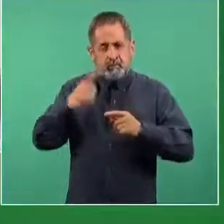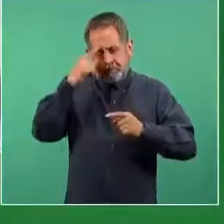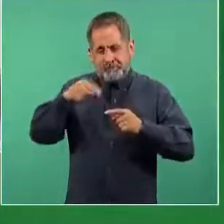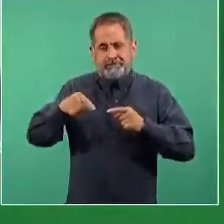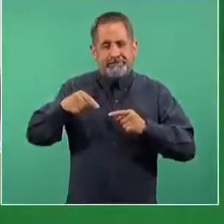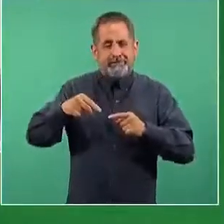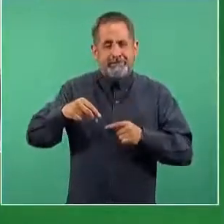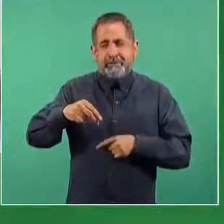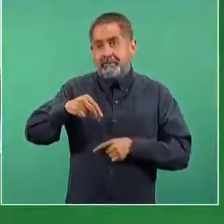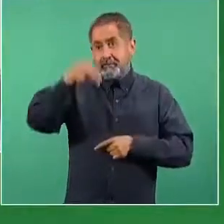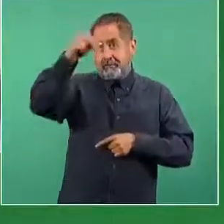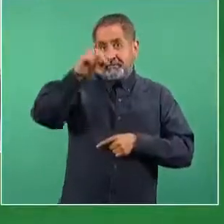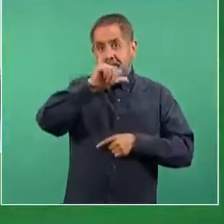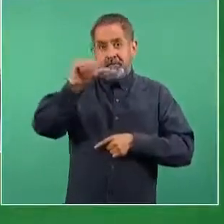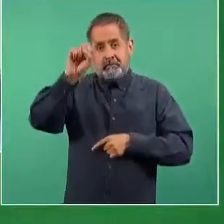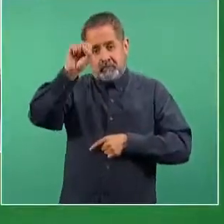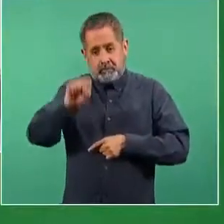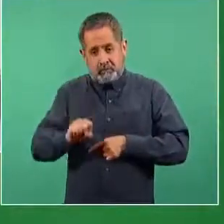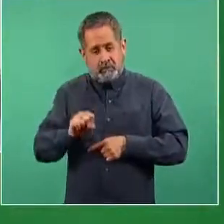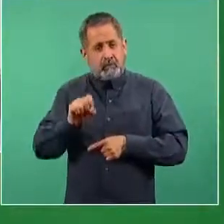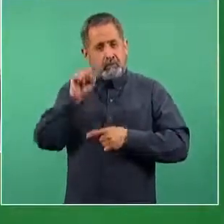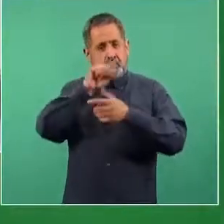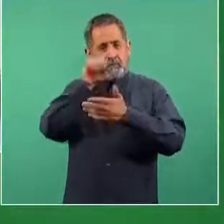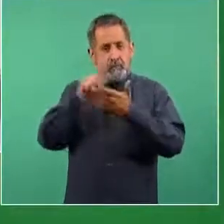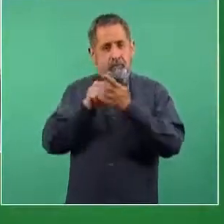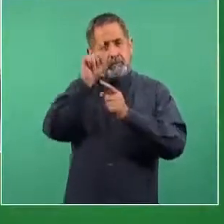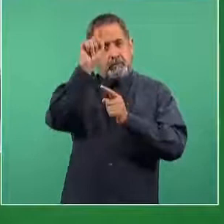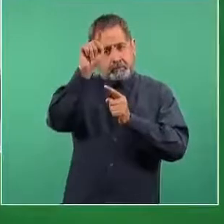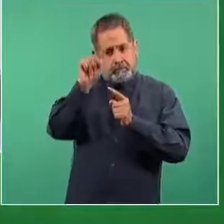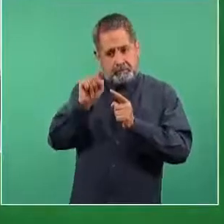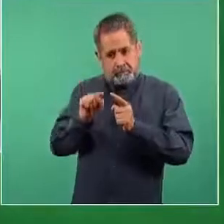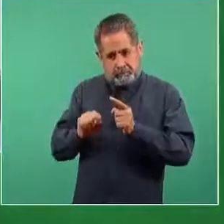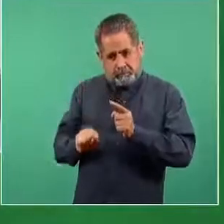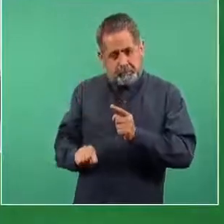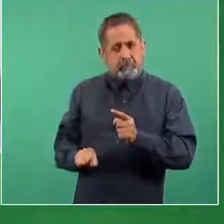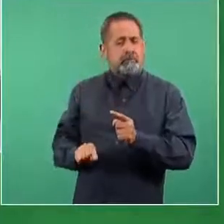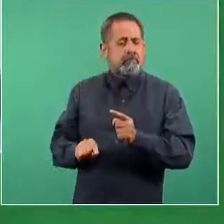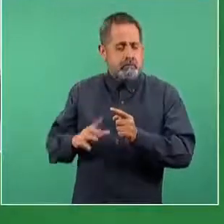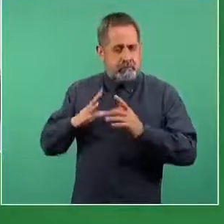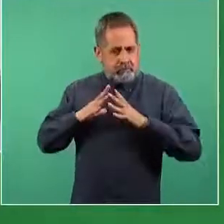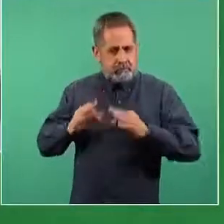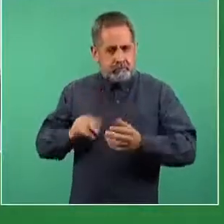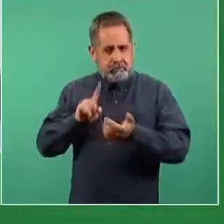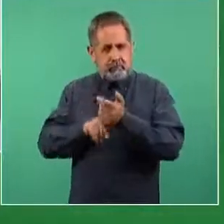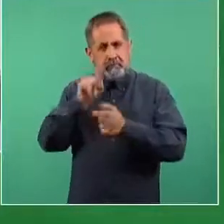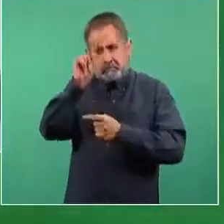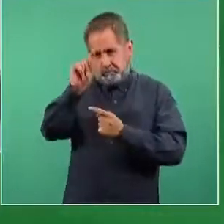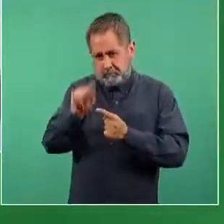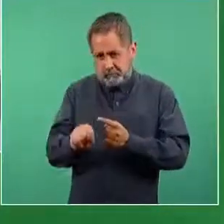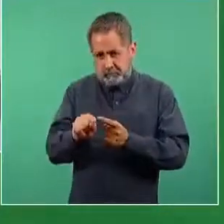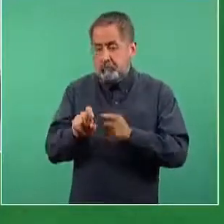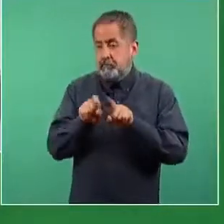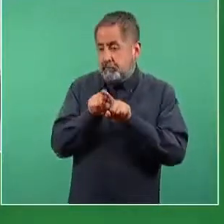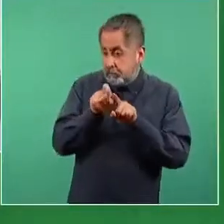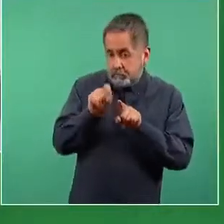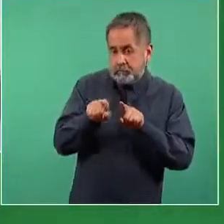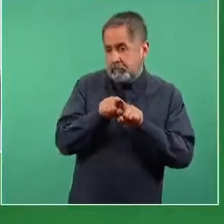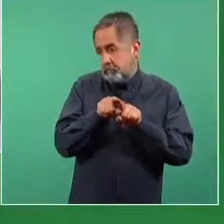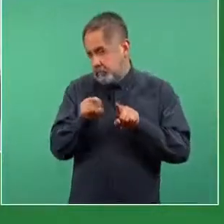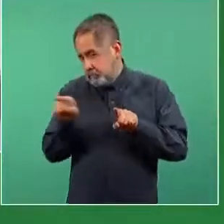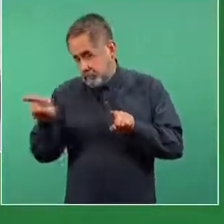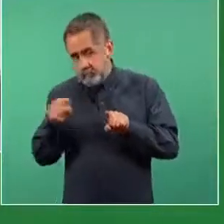sur, y en toda la periferia y localidades suburbanas. Ahí trabajamos con